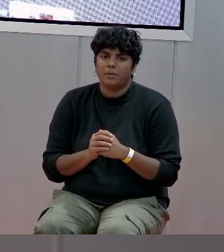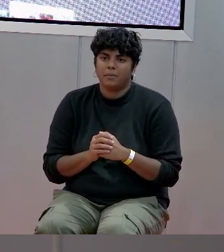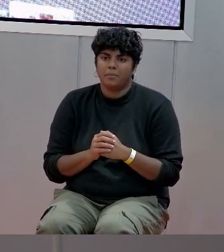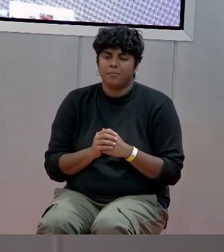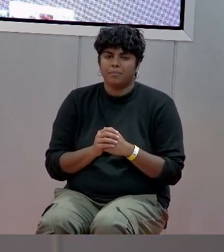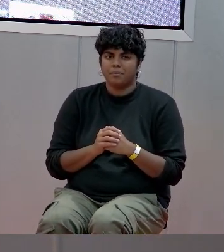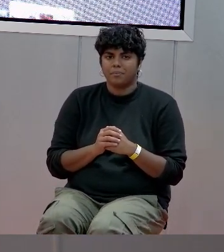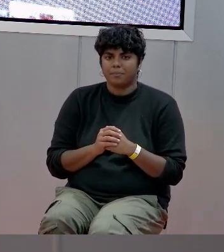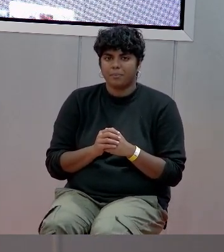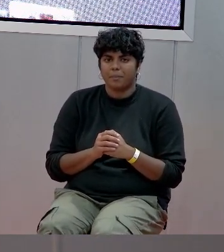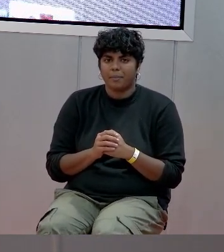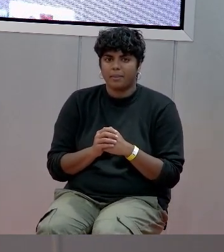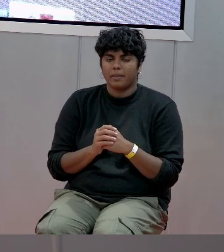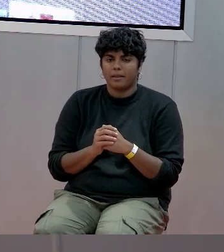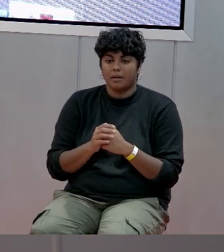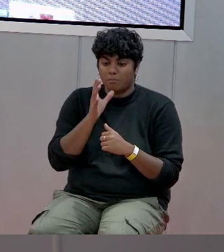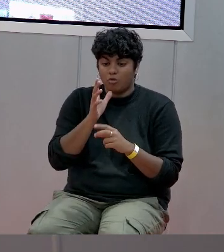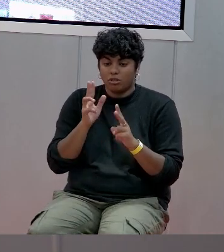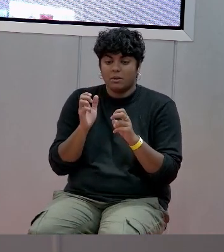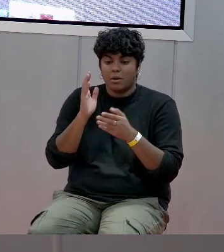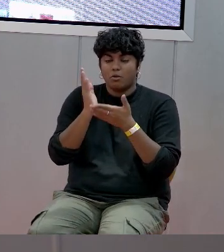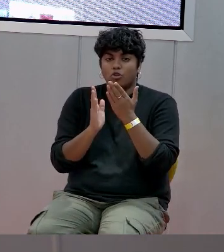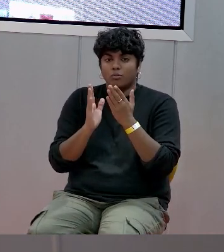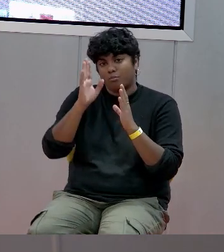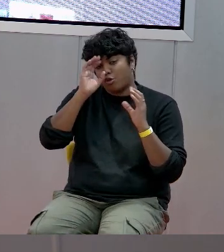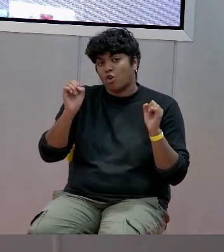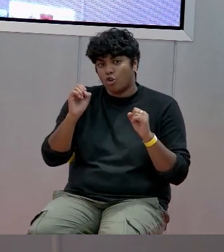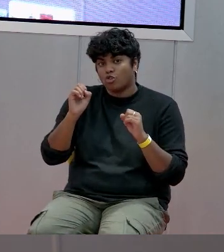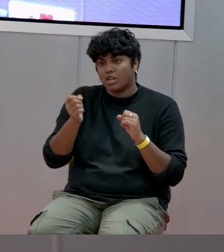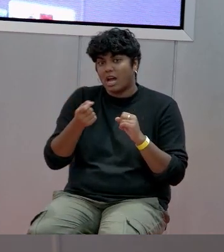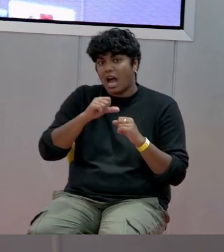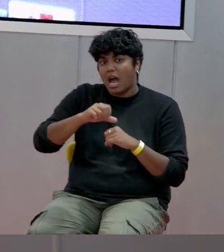cuenta de estos protocolos afirmativos.